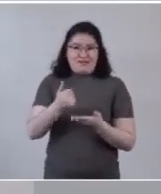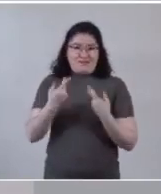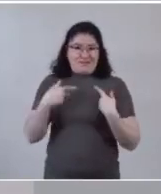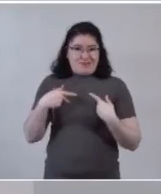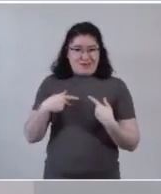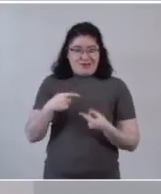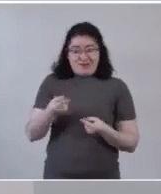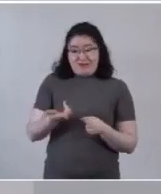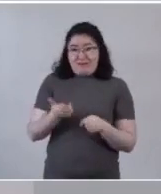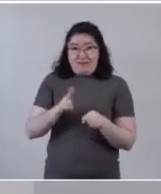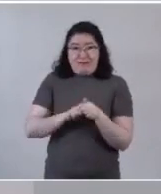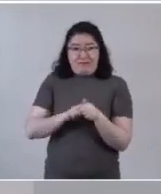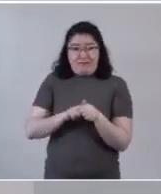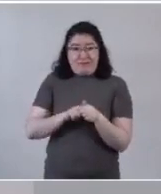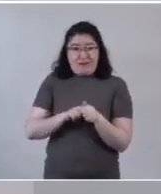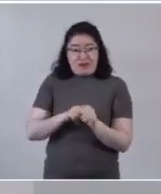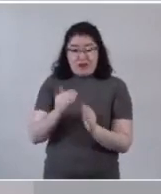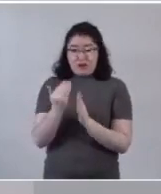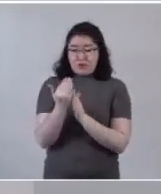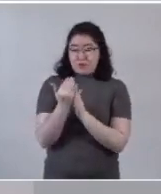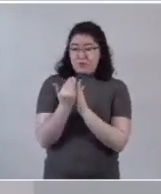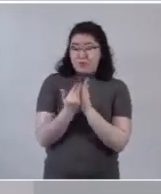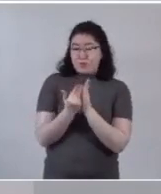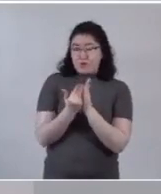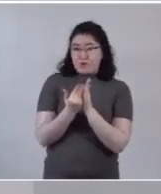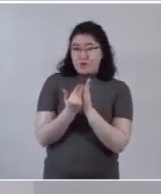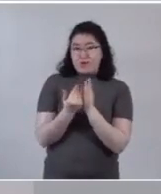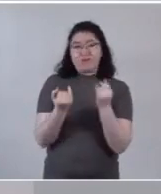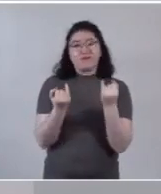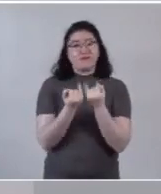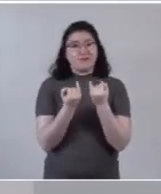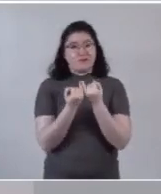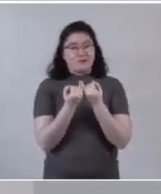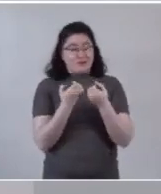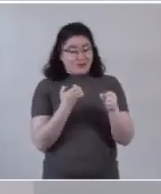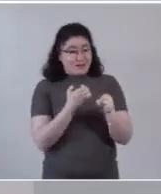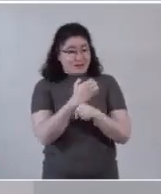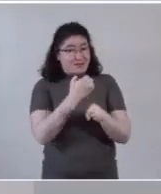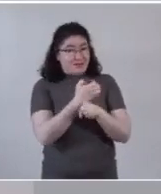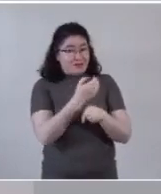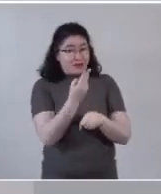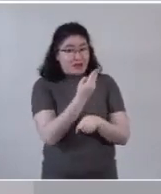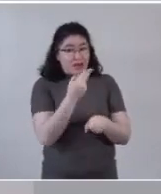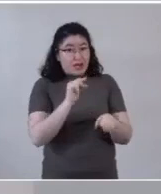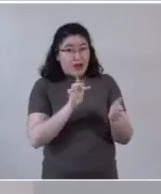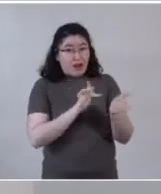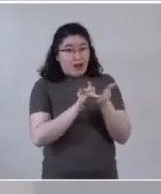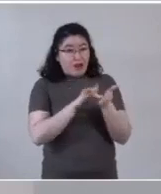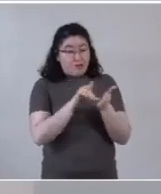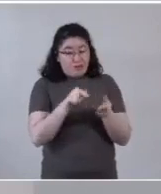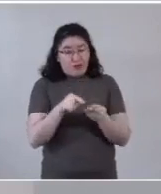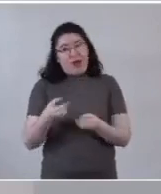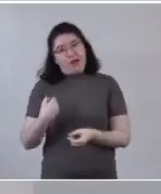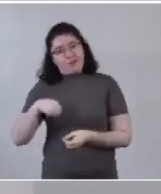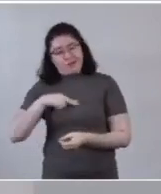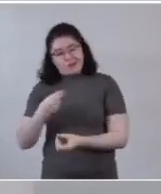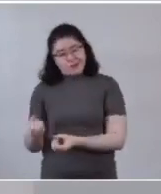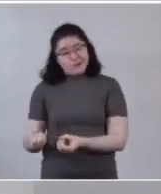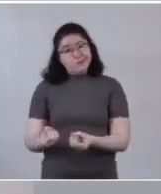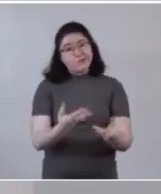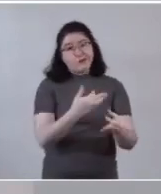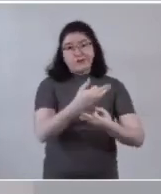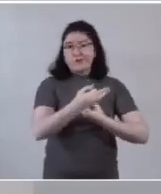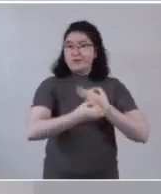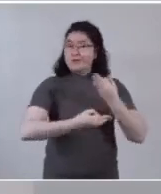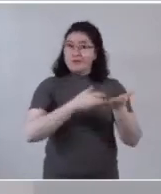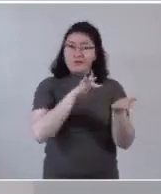de hospitalizados y otras entidades de la República requieran el apoyo de la Ciudad de México, van a tener pues